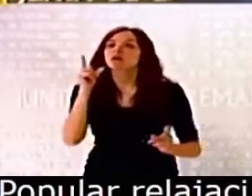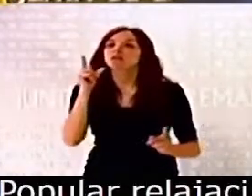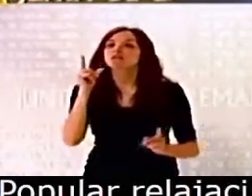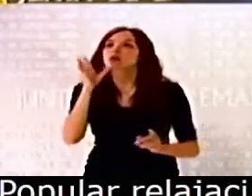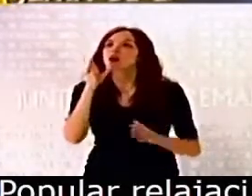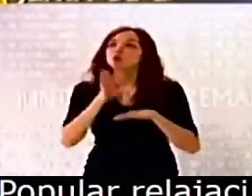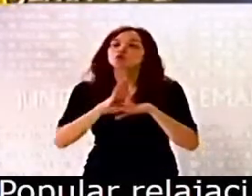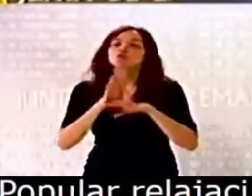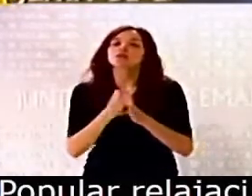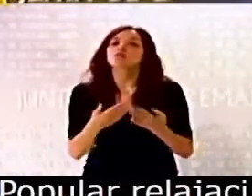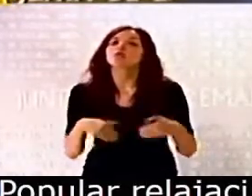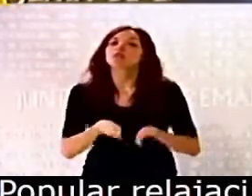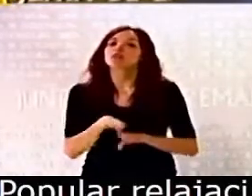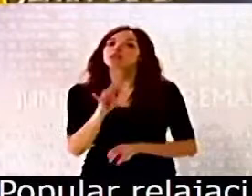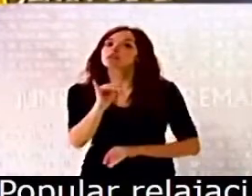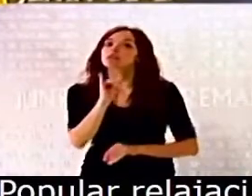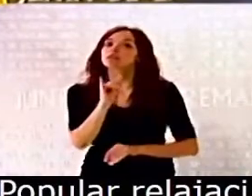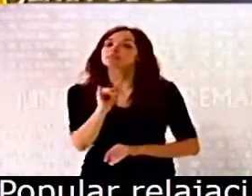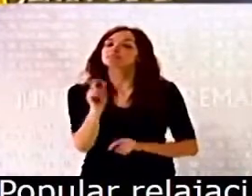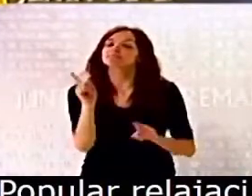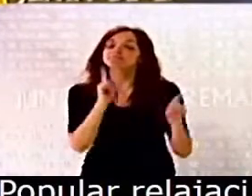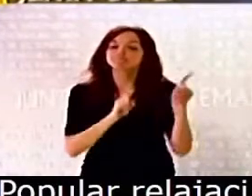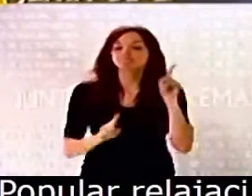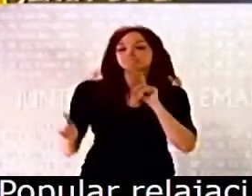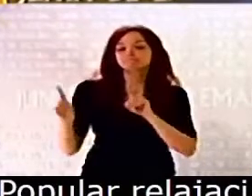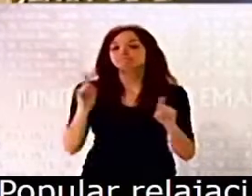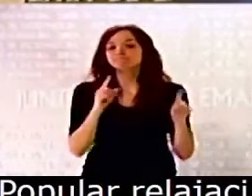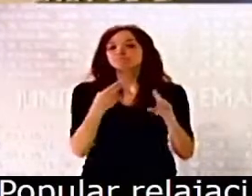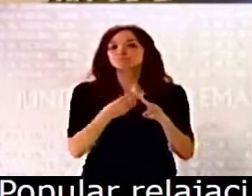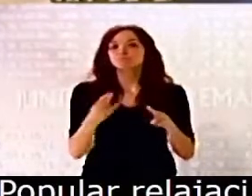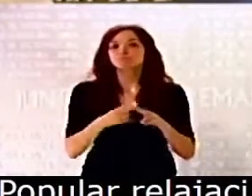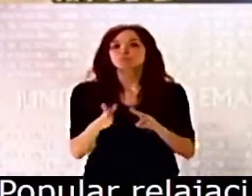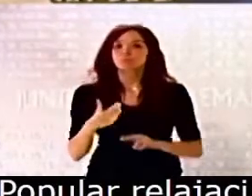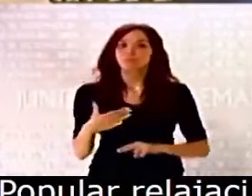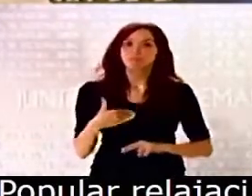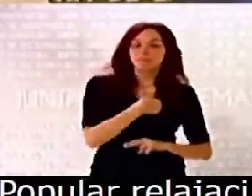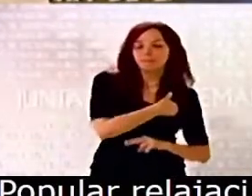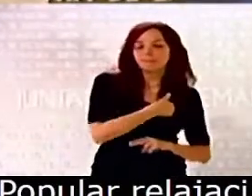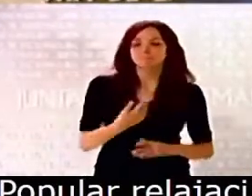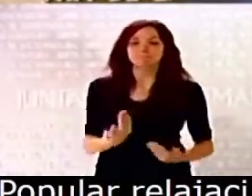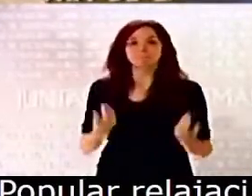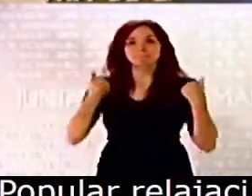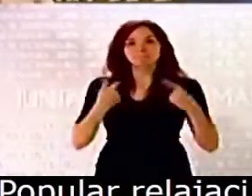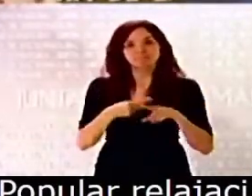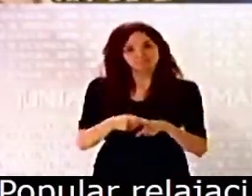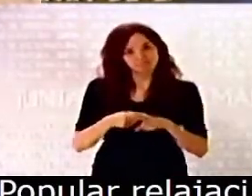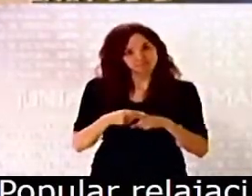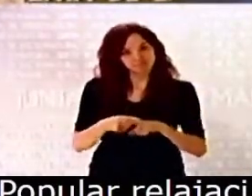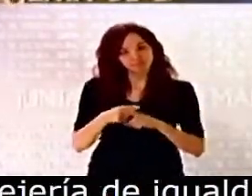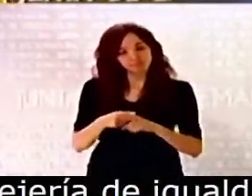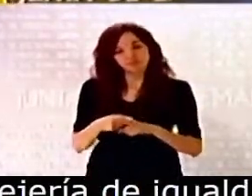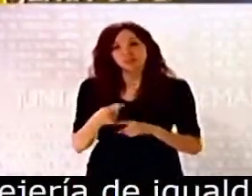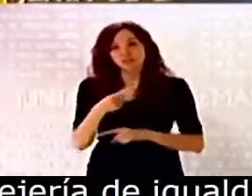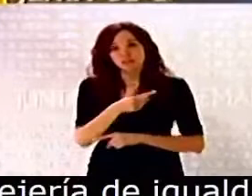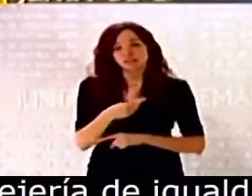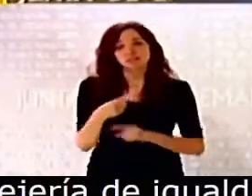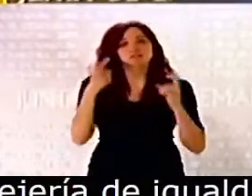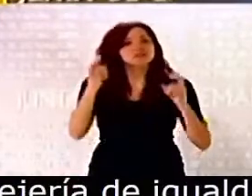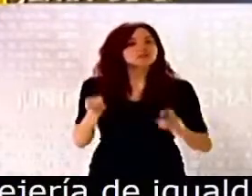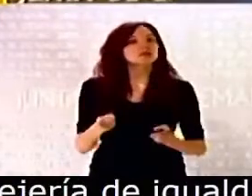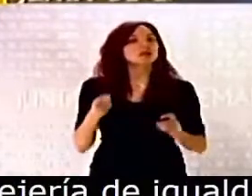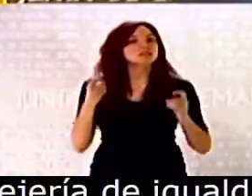de Igualdad que está preocupada por las políticas de conciliación y corresponsabilidad y que está intentando, en la medida de lo